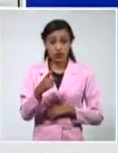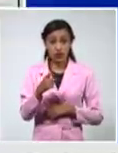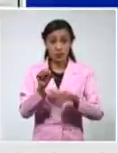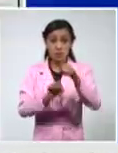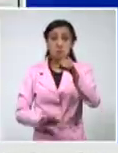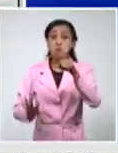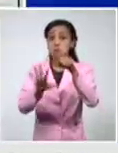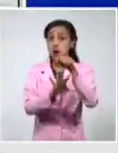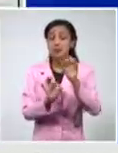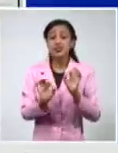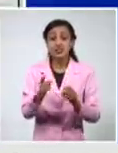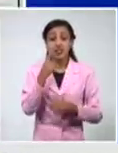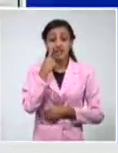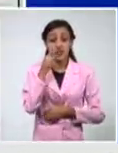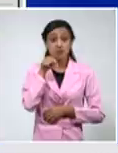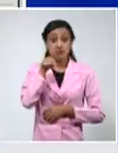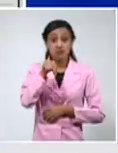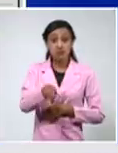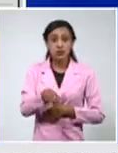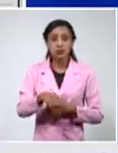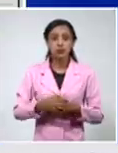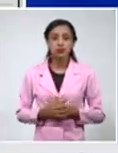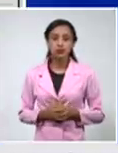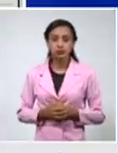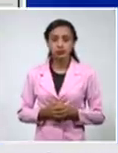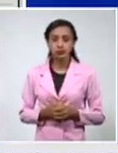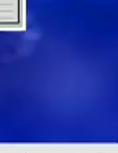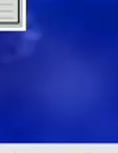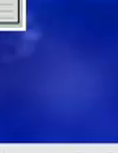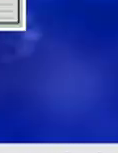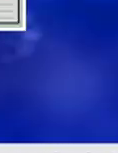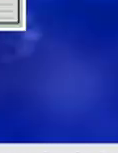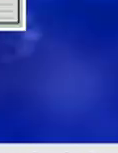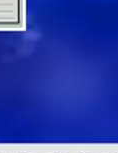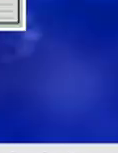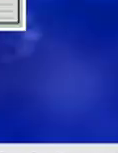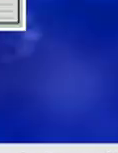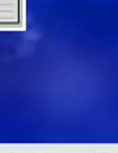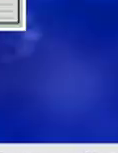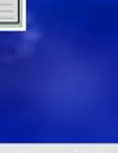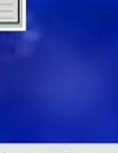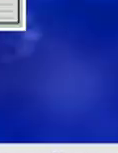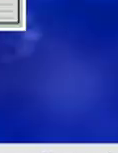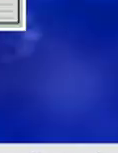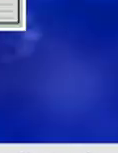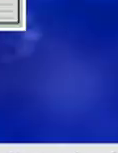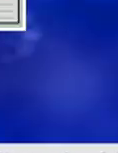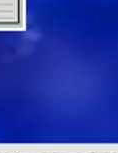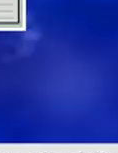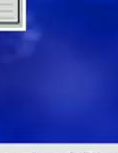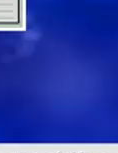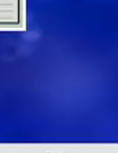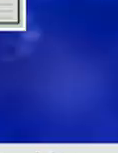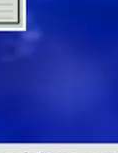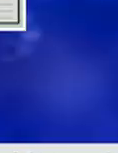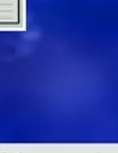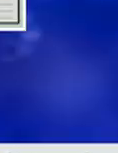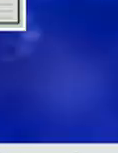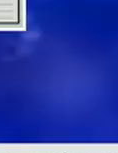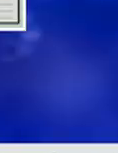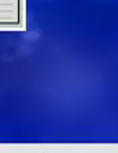ve en el gráfico que ahí aparece, con una tasa que quiere disminuir, de todas formas